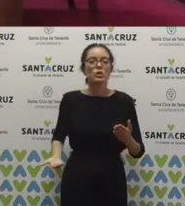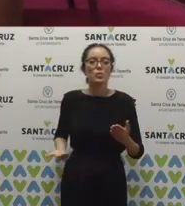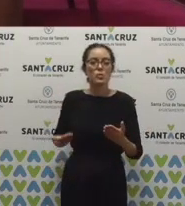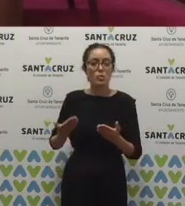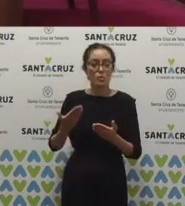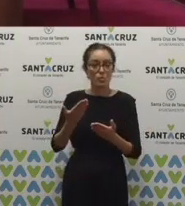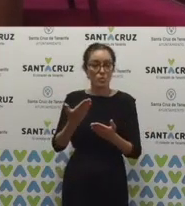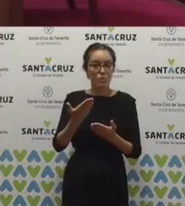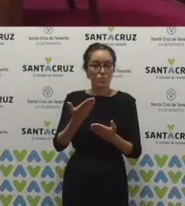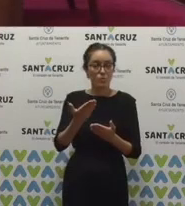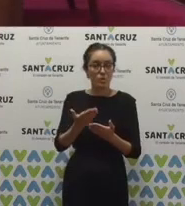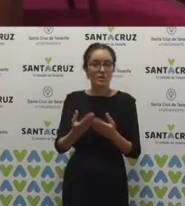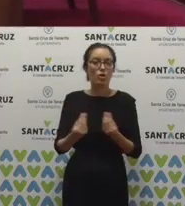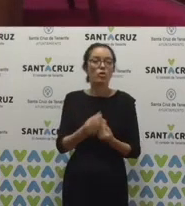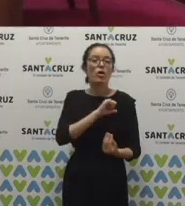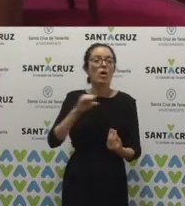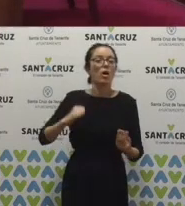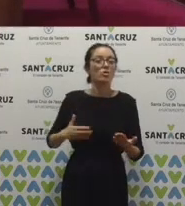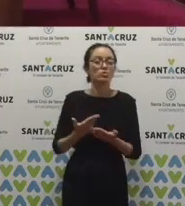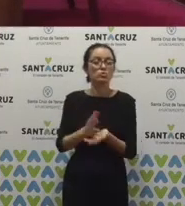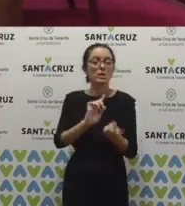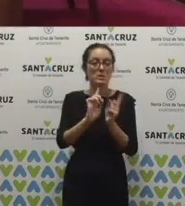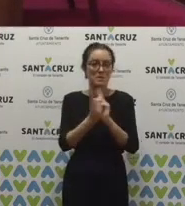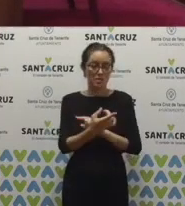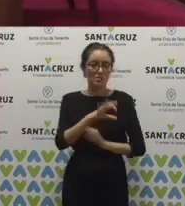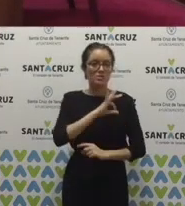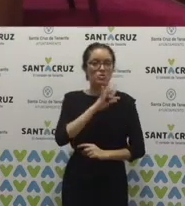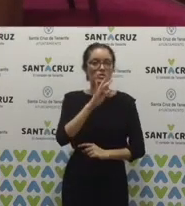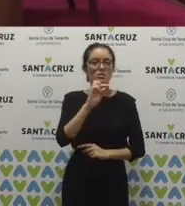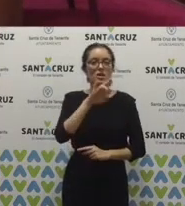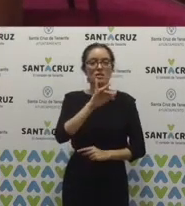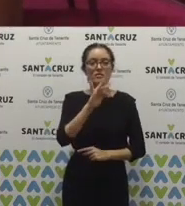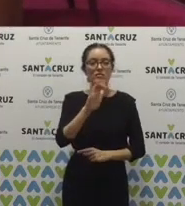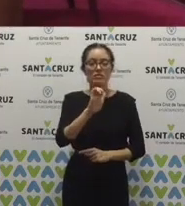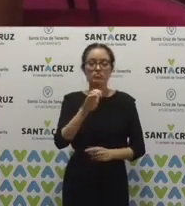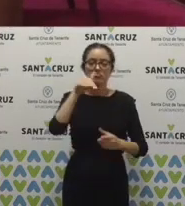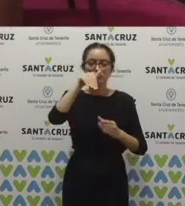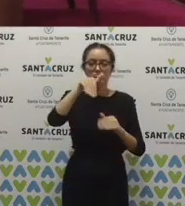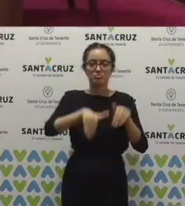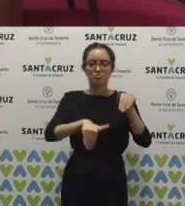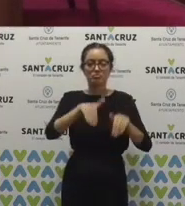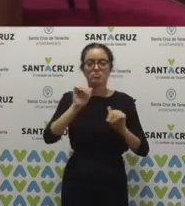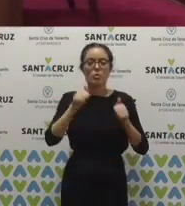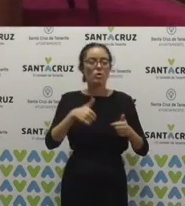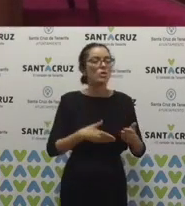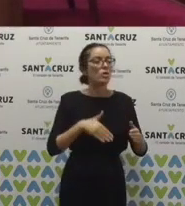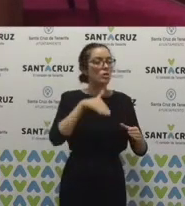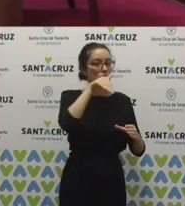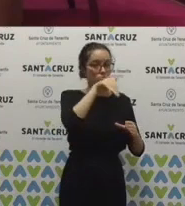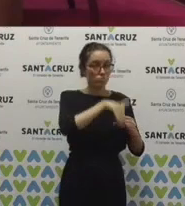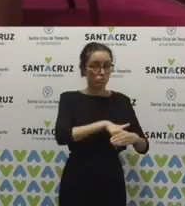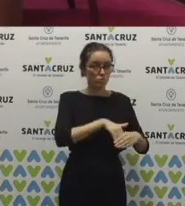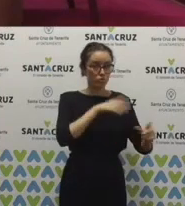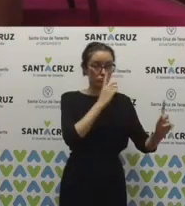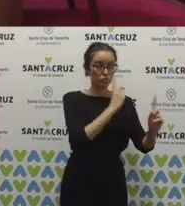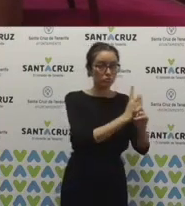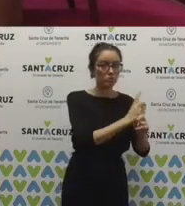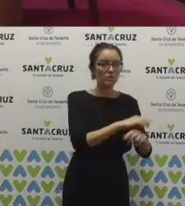la enmienda del señor tarifa votos en contra